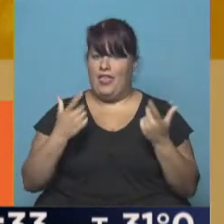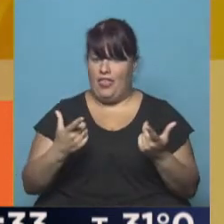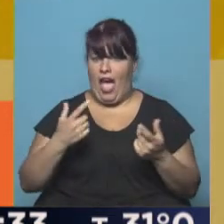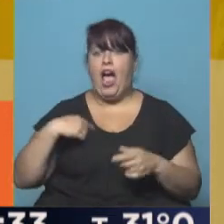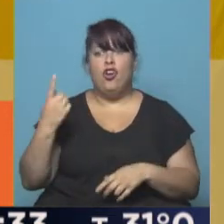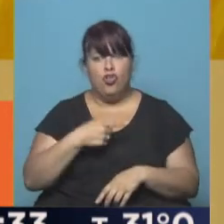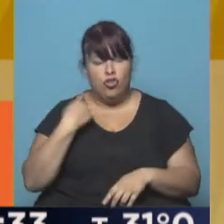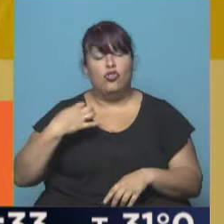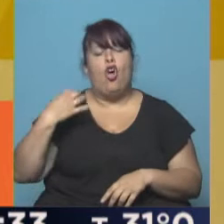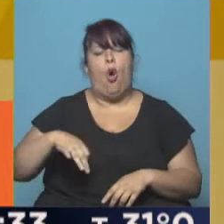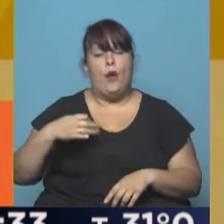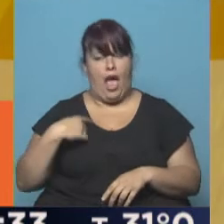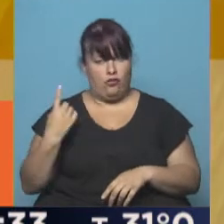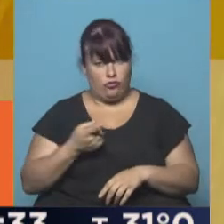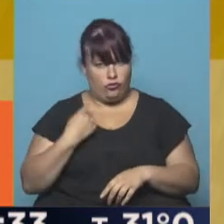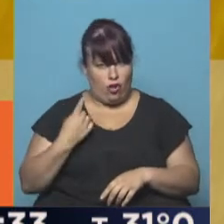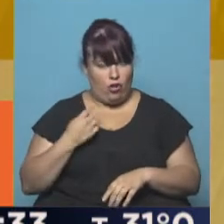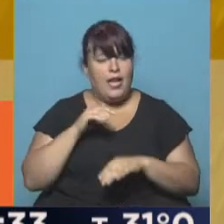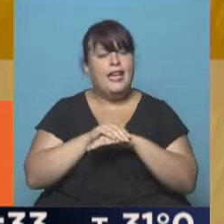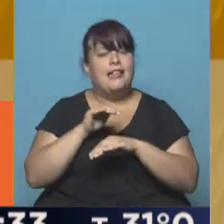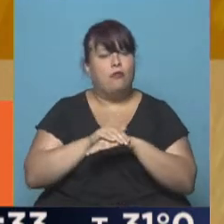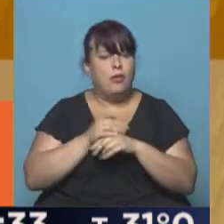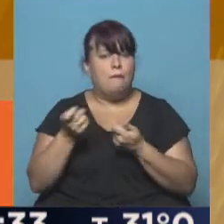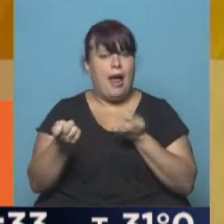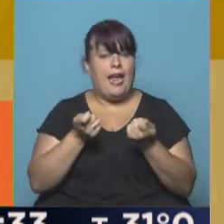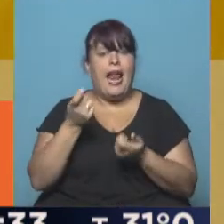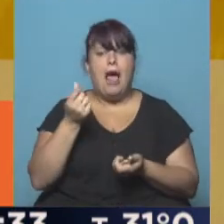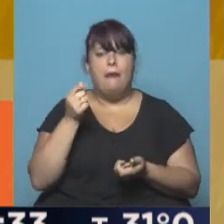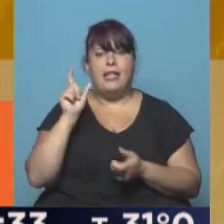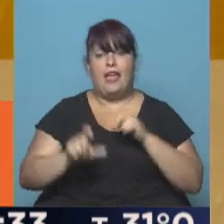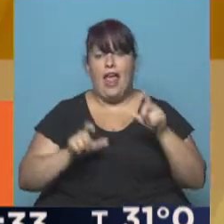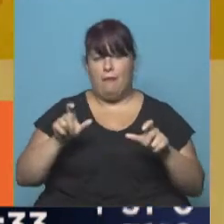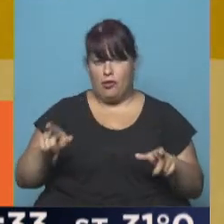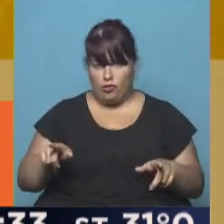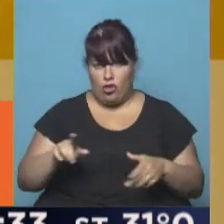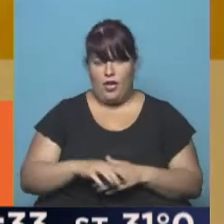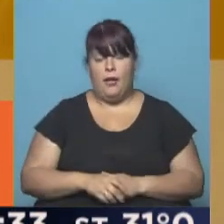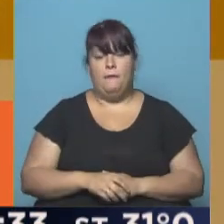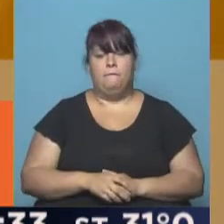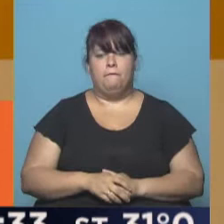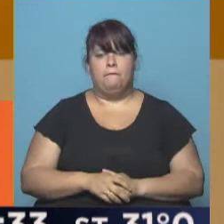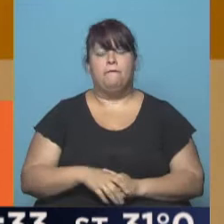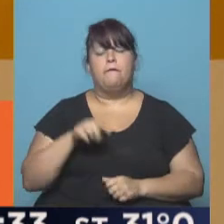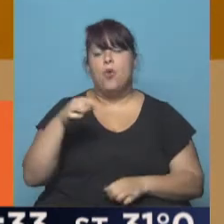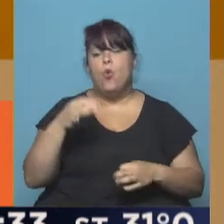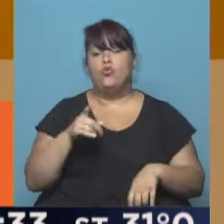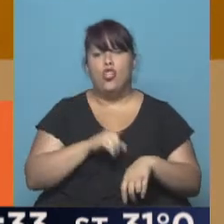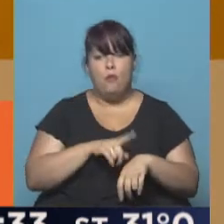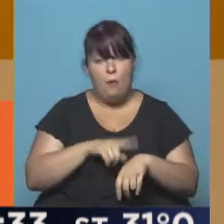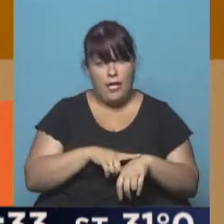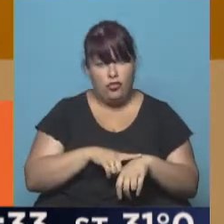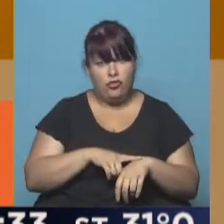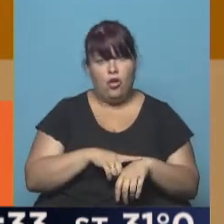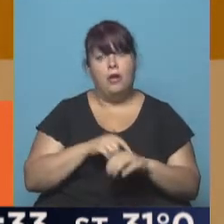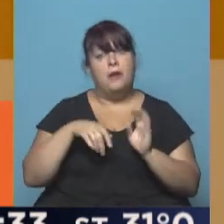que tenemos la responsabilidad del manejo de los recursos de la gente. En ese momento,